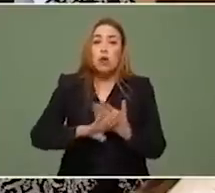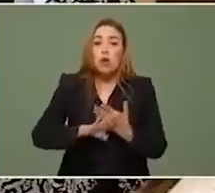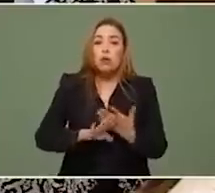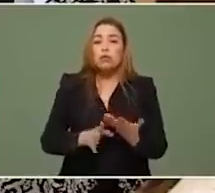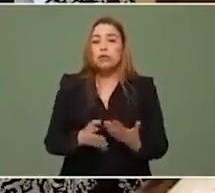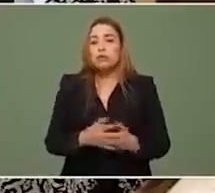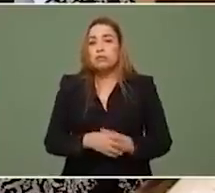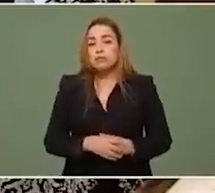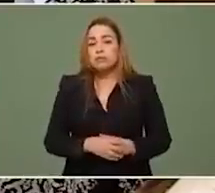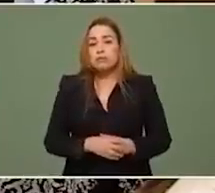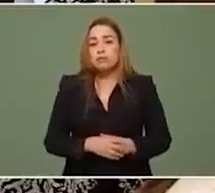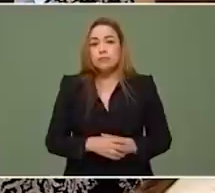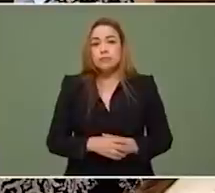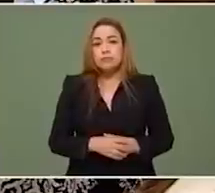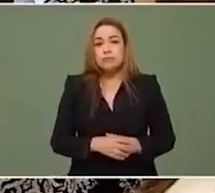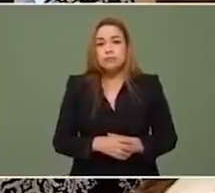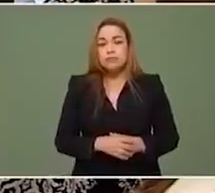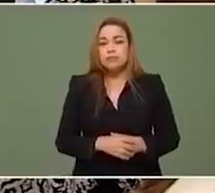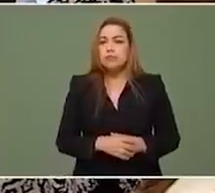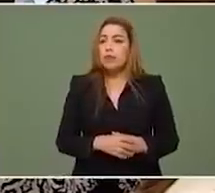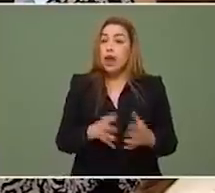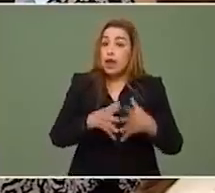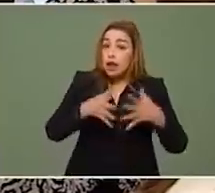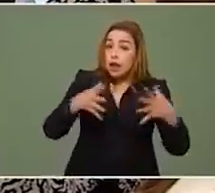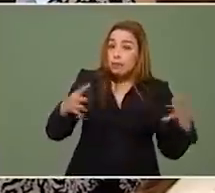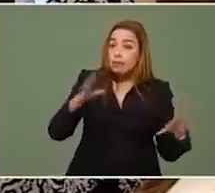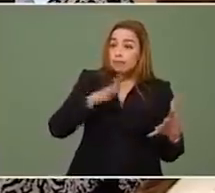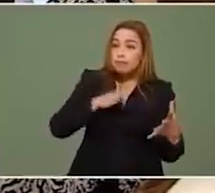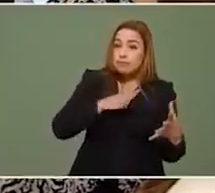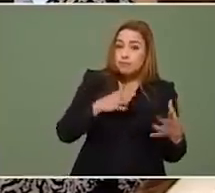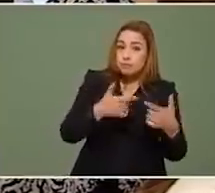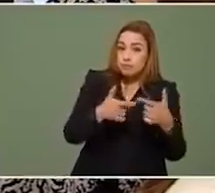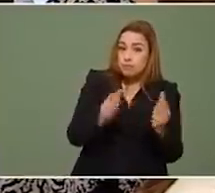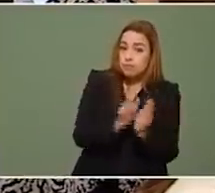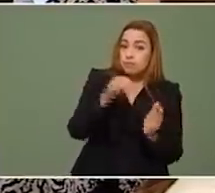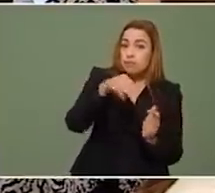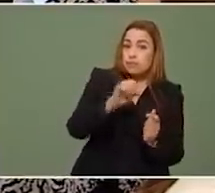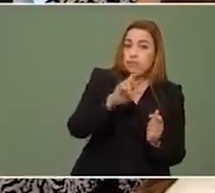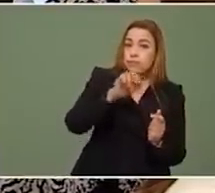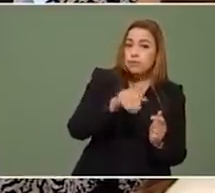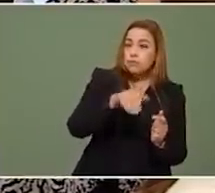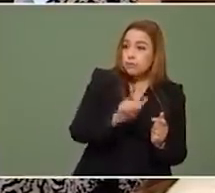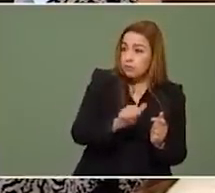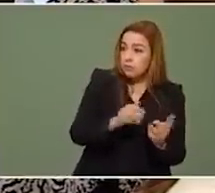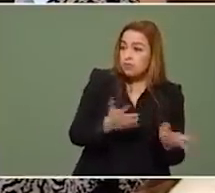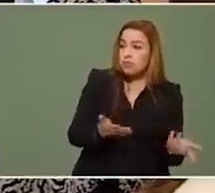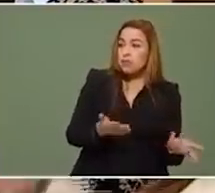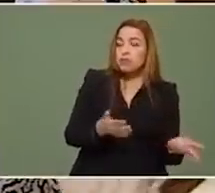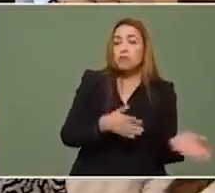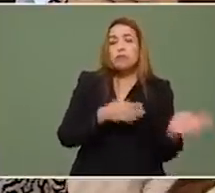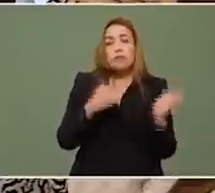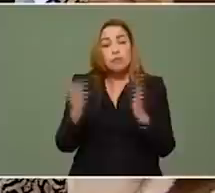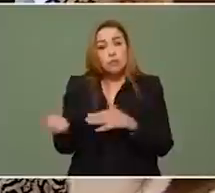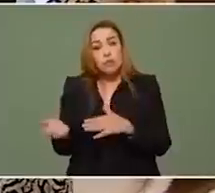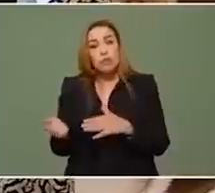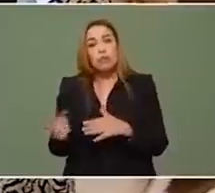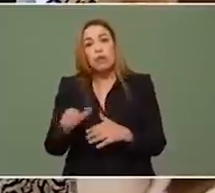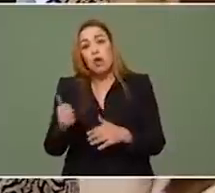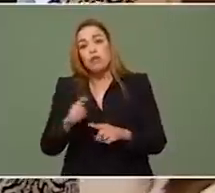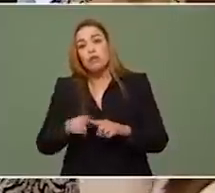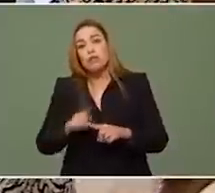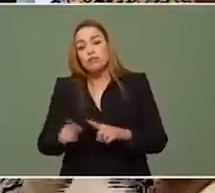mayoría de morena y los nueve diputados que habían reunido con eso será la mayoría calificada la indicada